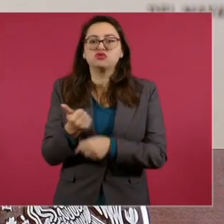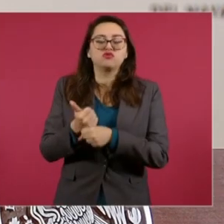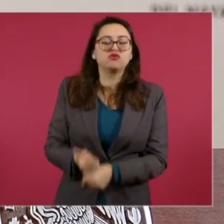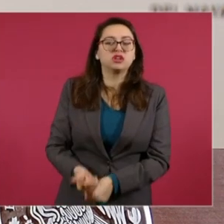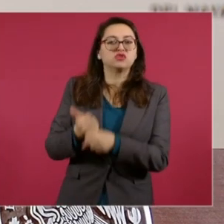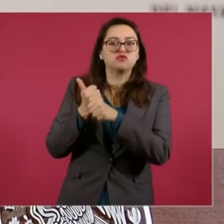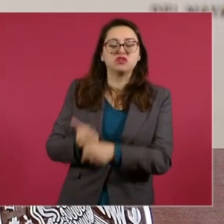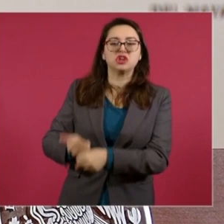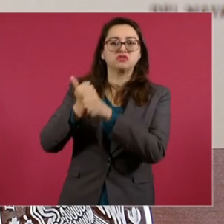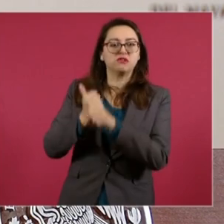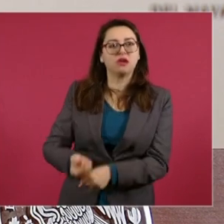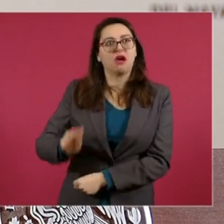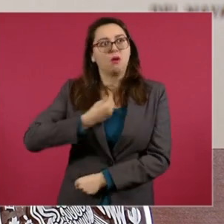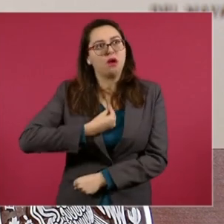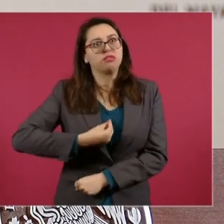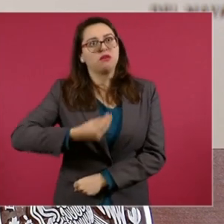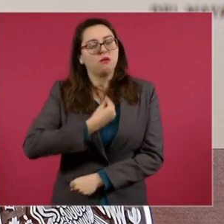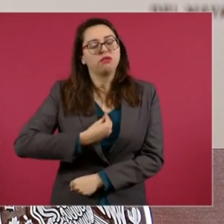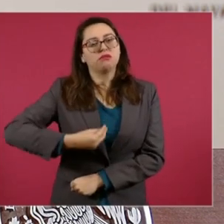de injusticias.